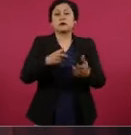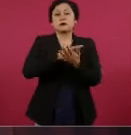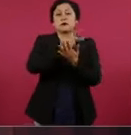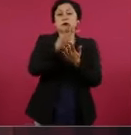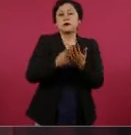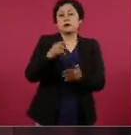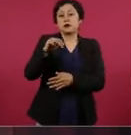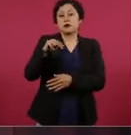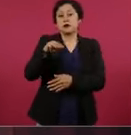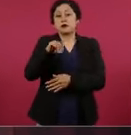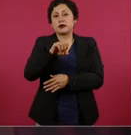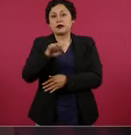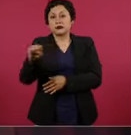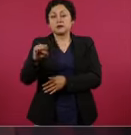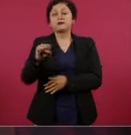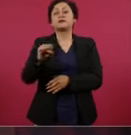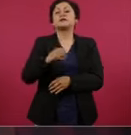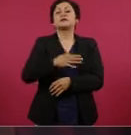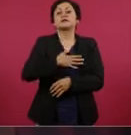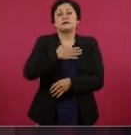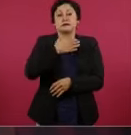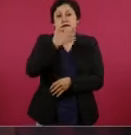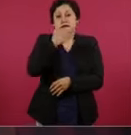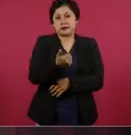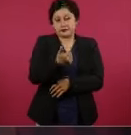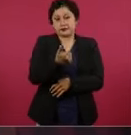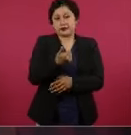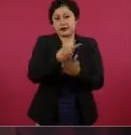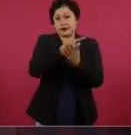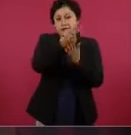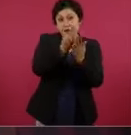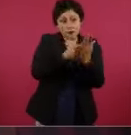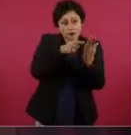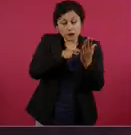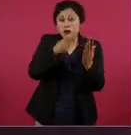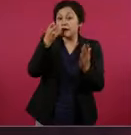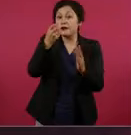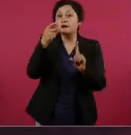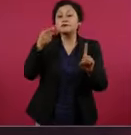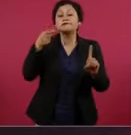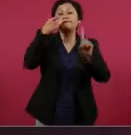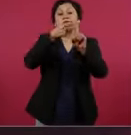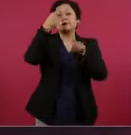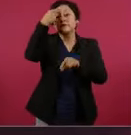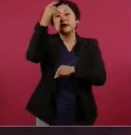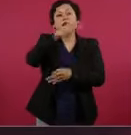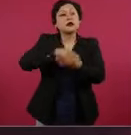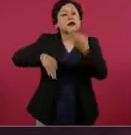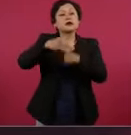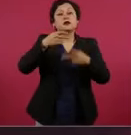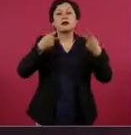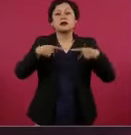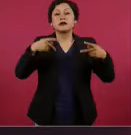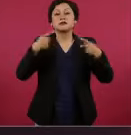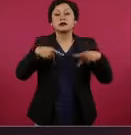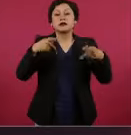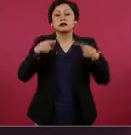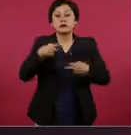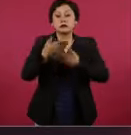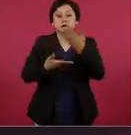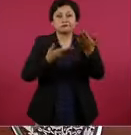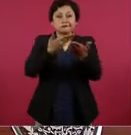que es el programa para atender a quienes no tienen seguridad social. No son derechohabientes